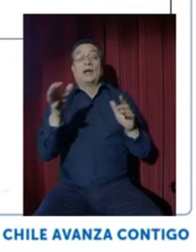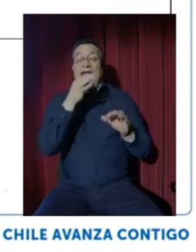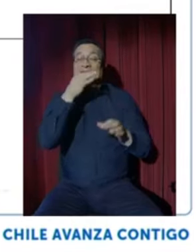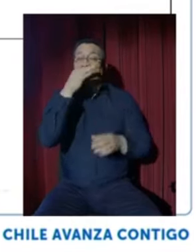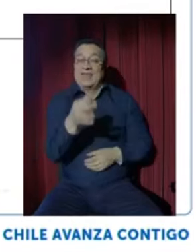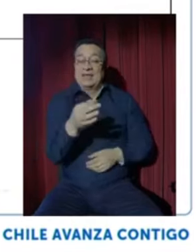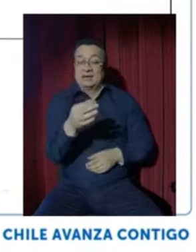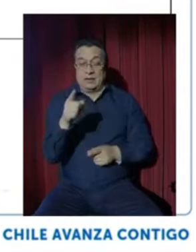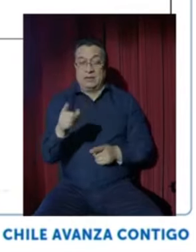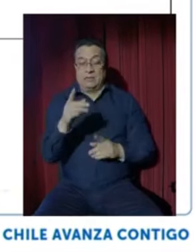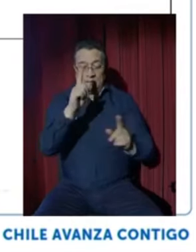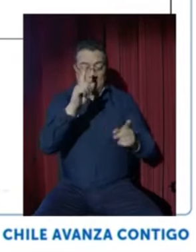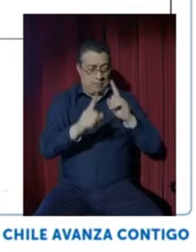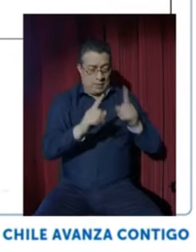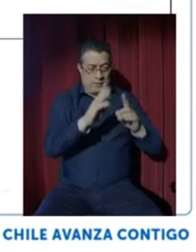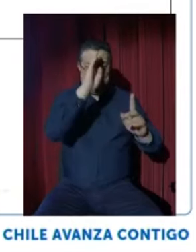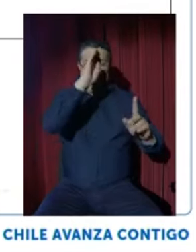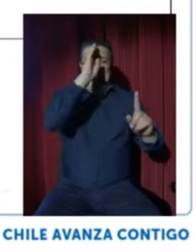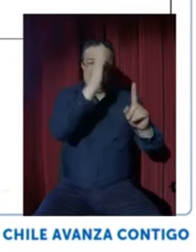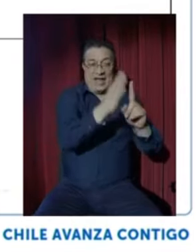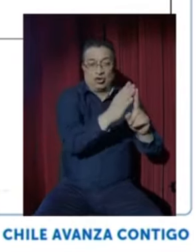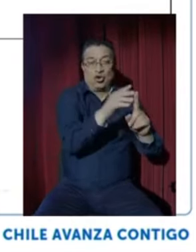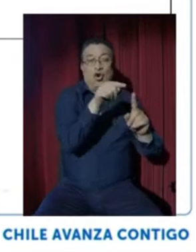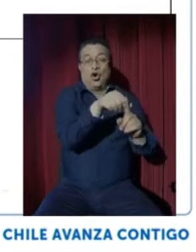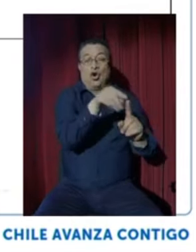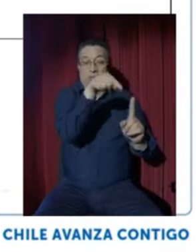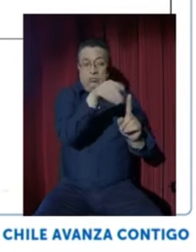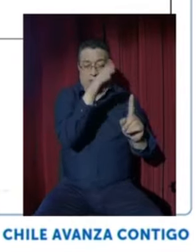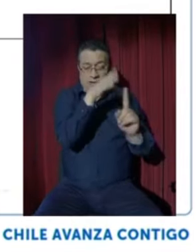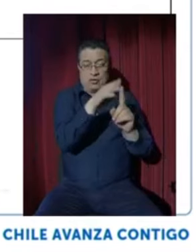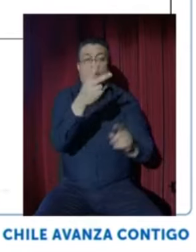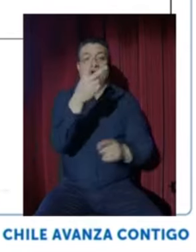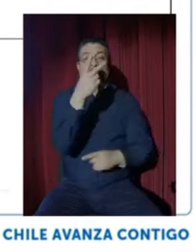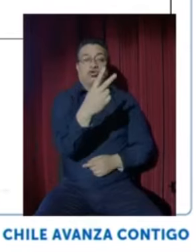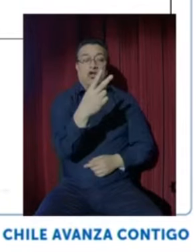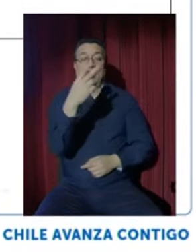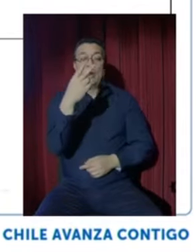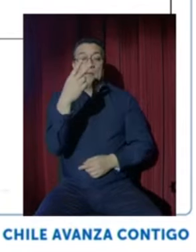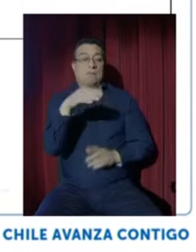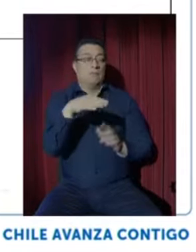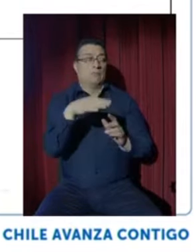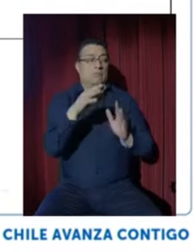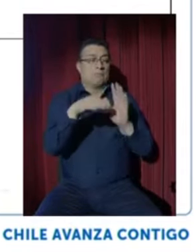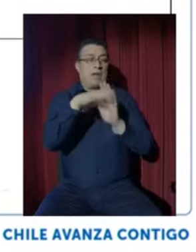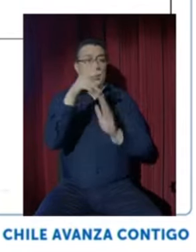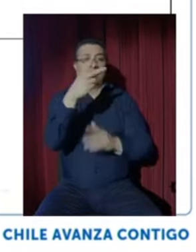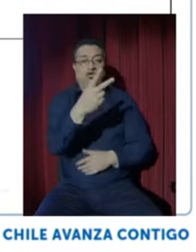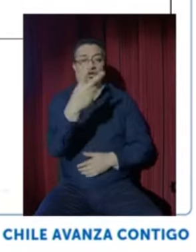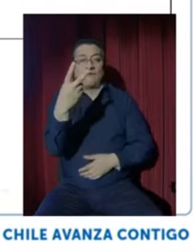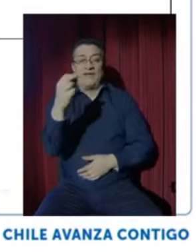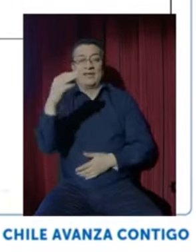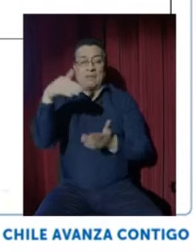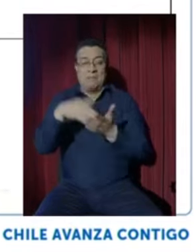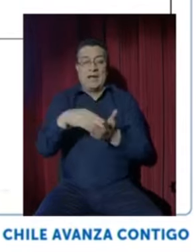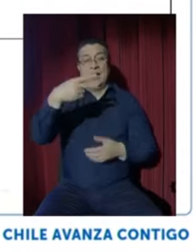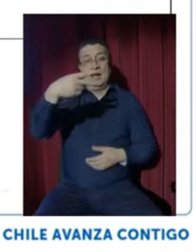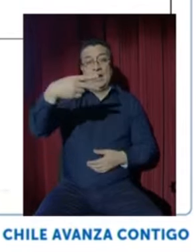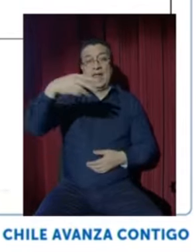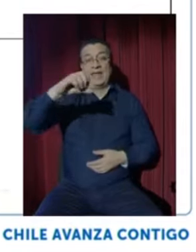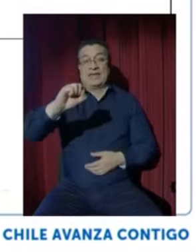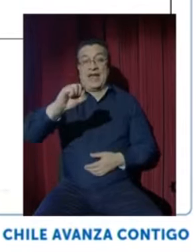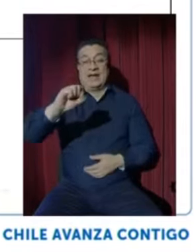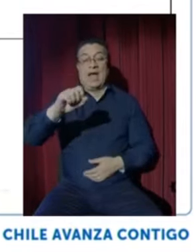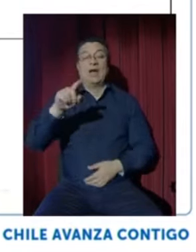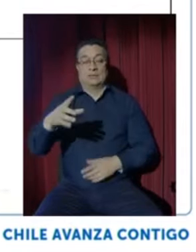gestión directa por la vía de planes de manejo 22 más de 220,000 hectáreas